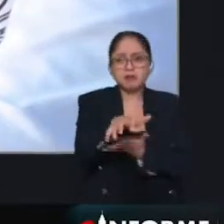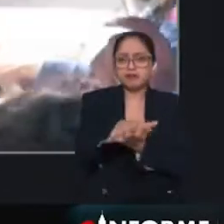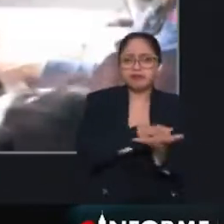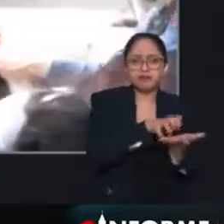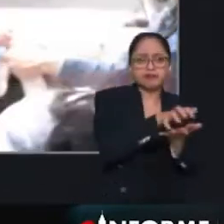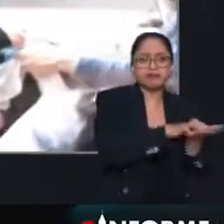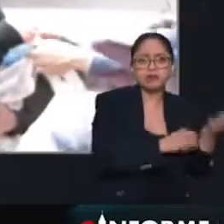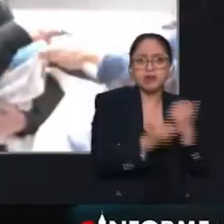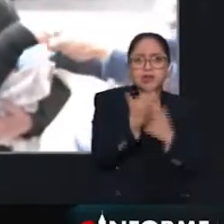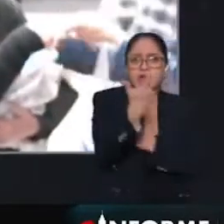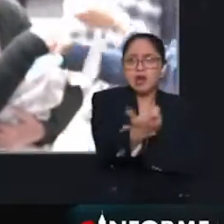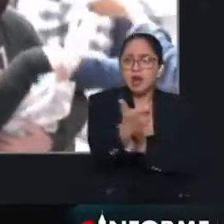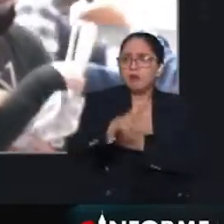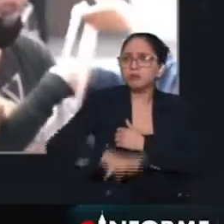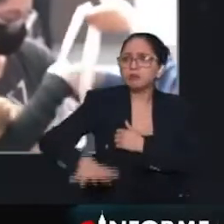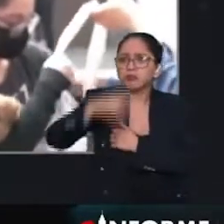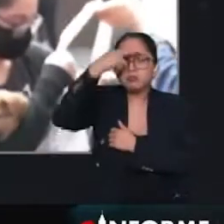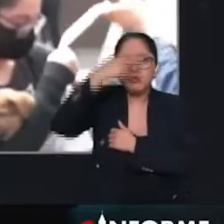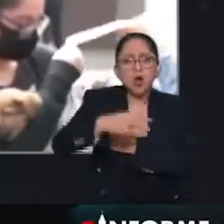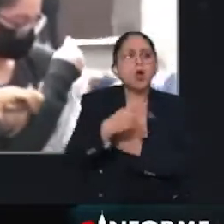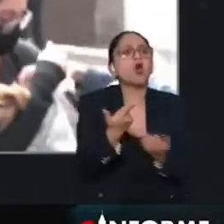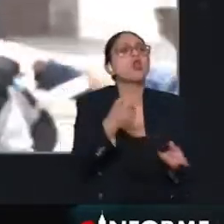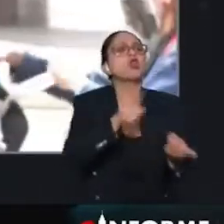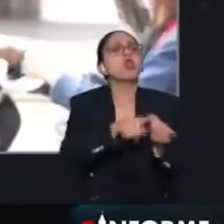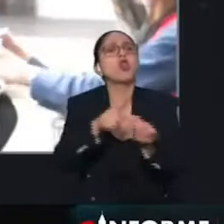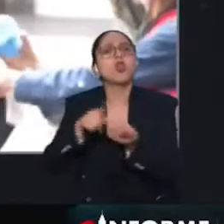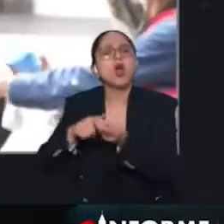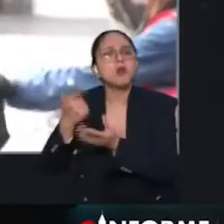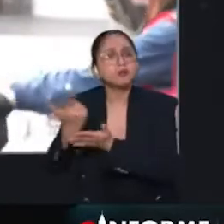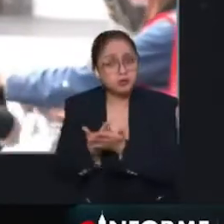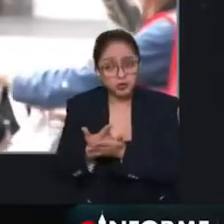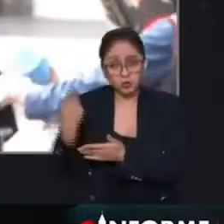cuentas. En su sexenio,